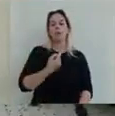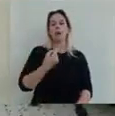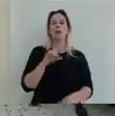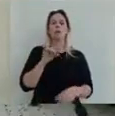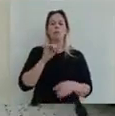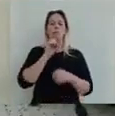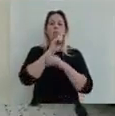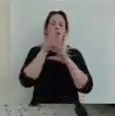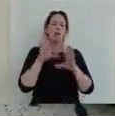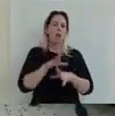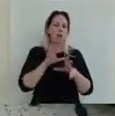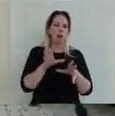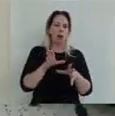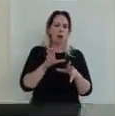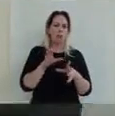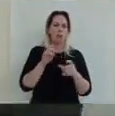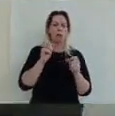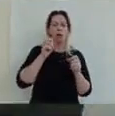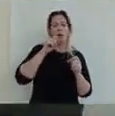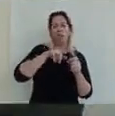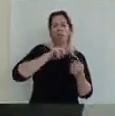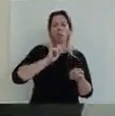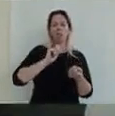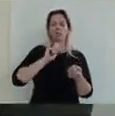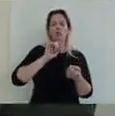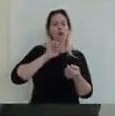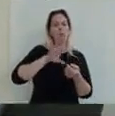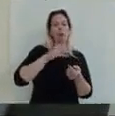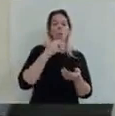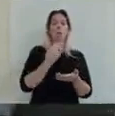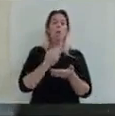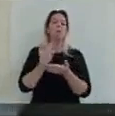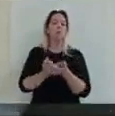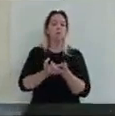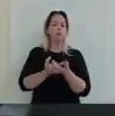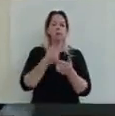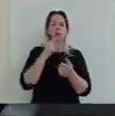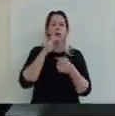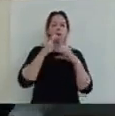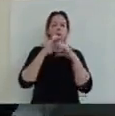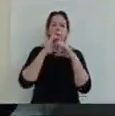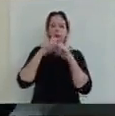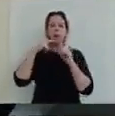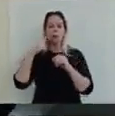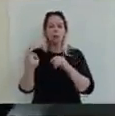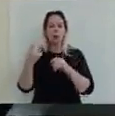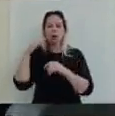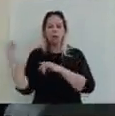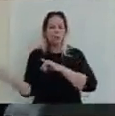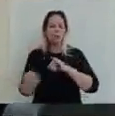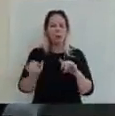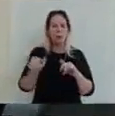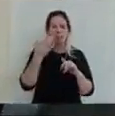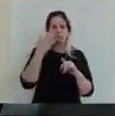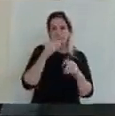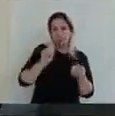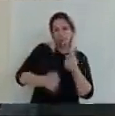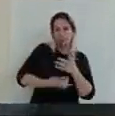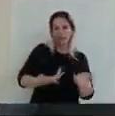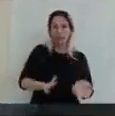las variaciones que pueda haber en términos para cumplimentarlo dependerá del trabajo que se haga en la Comisión